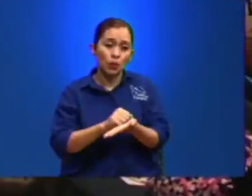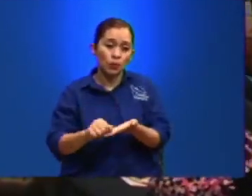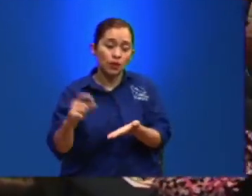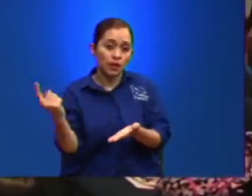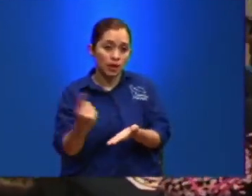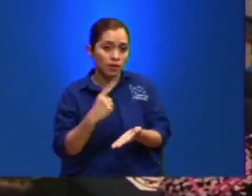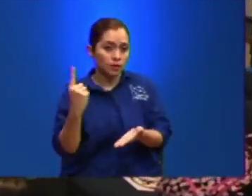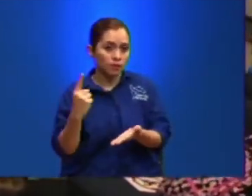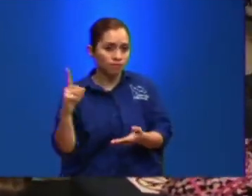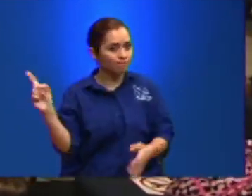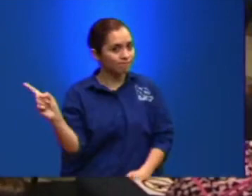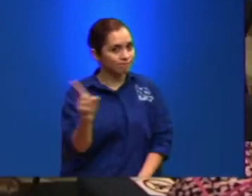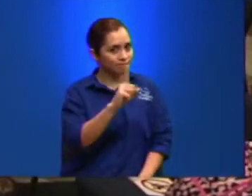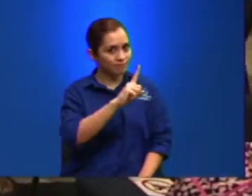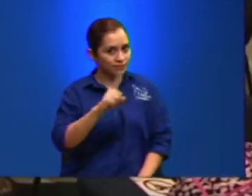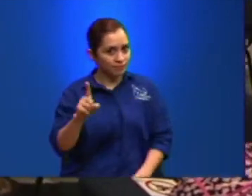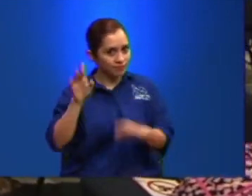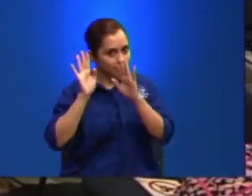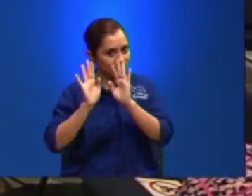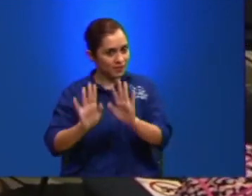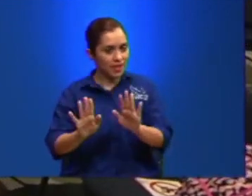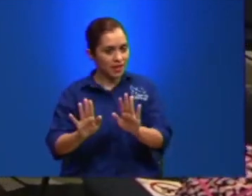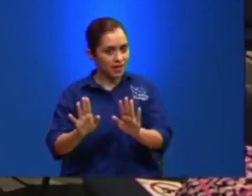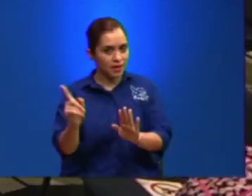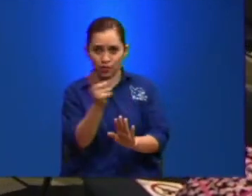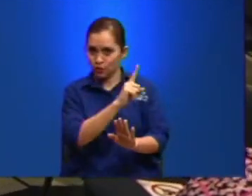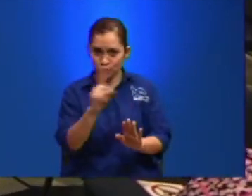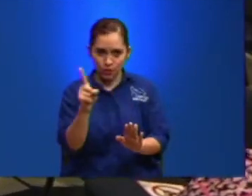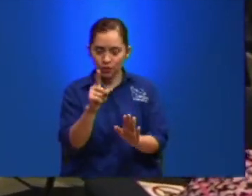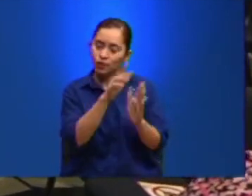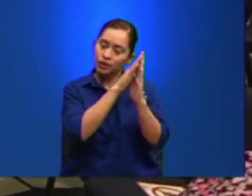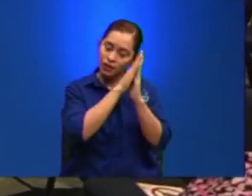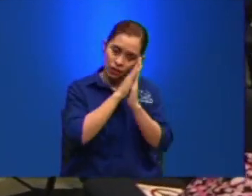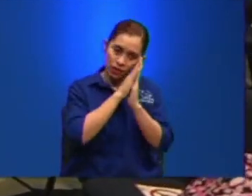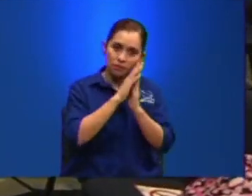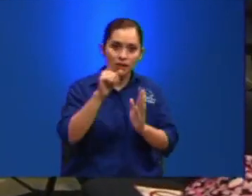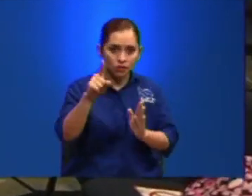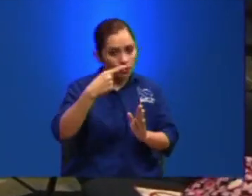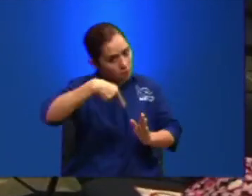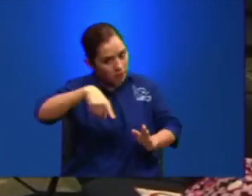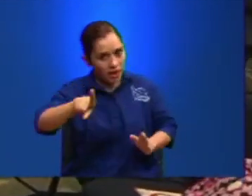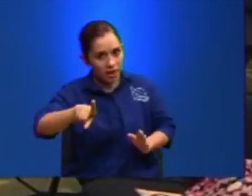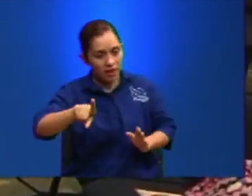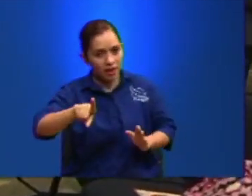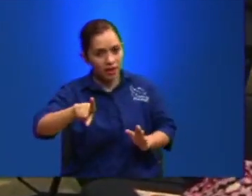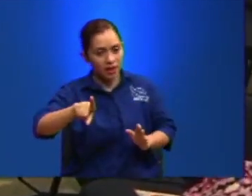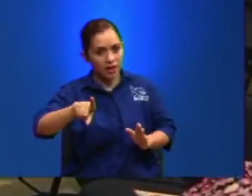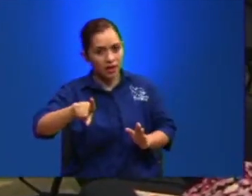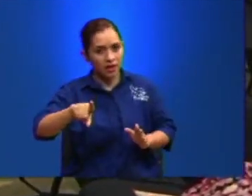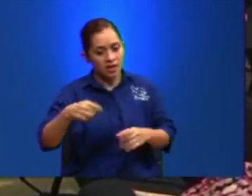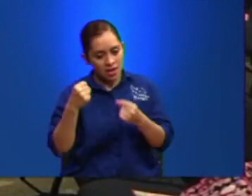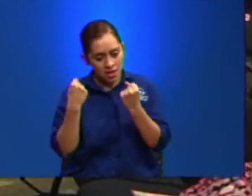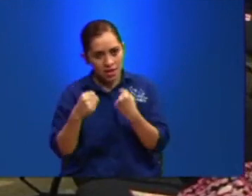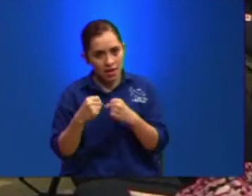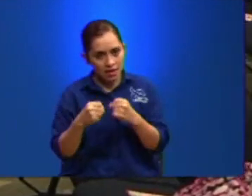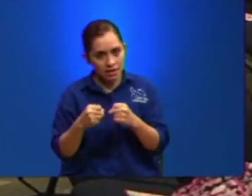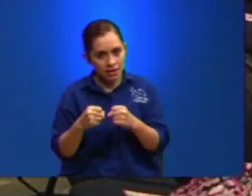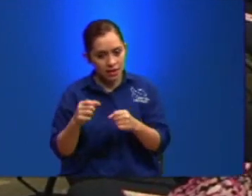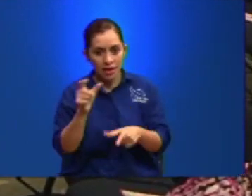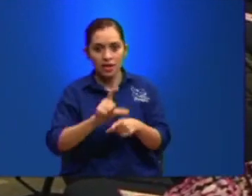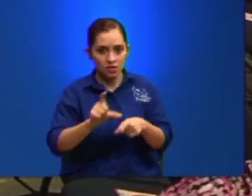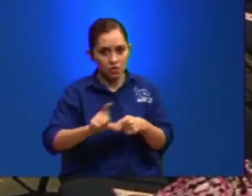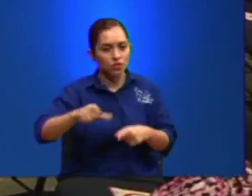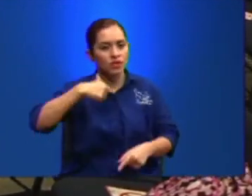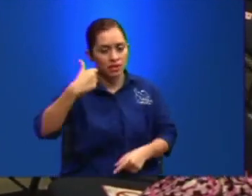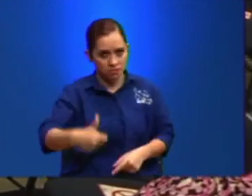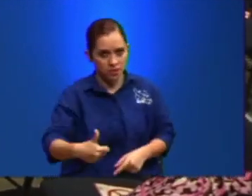hay no te duermas ve y arregla tu situación es que tienes pendientes a mi hermano mire le va a